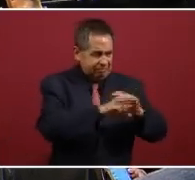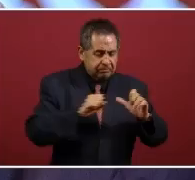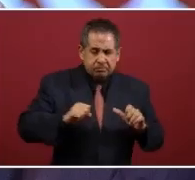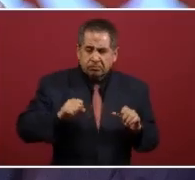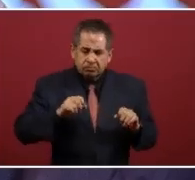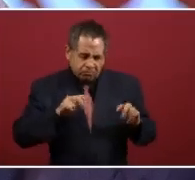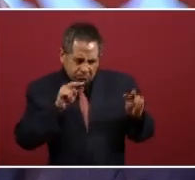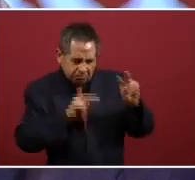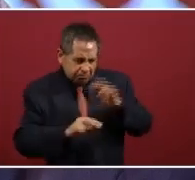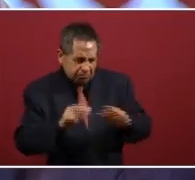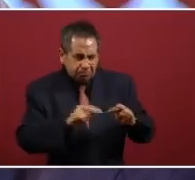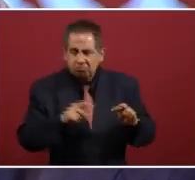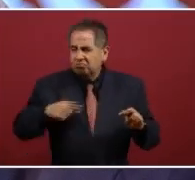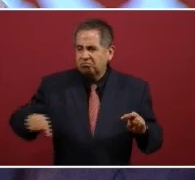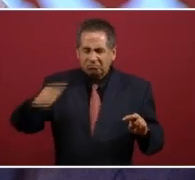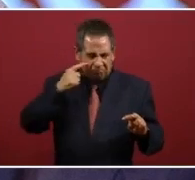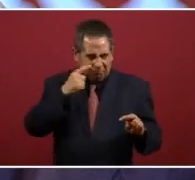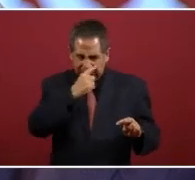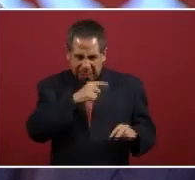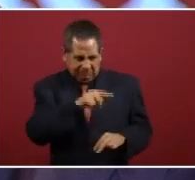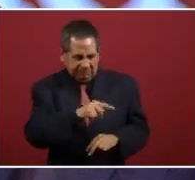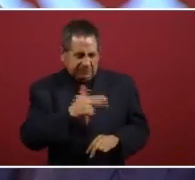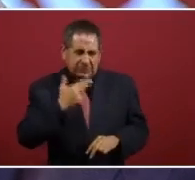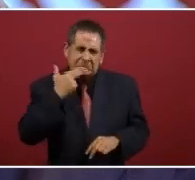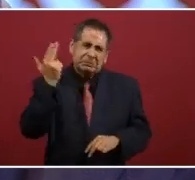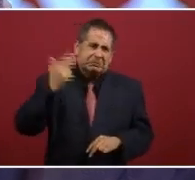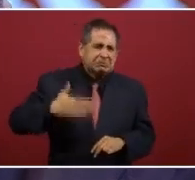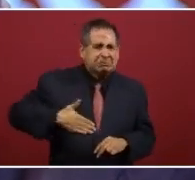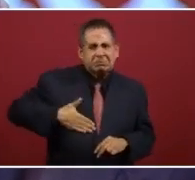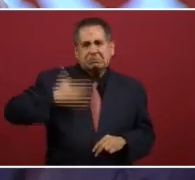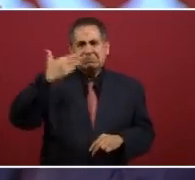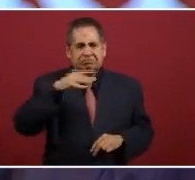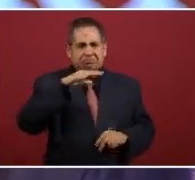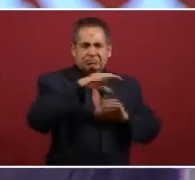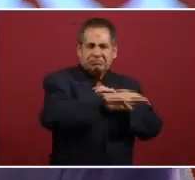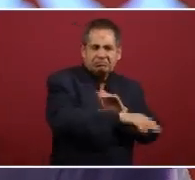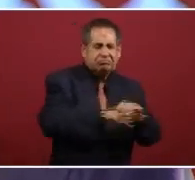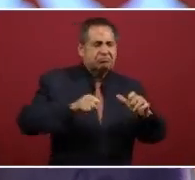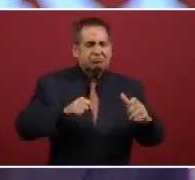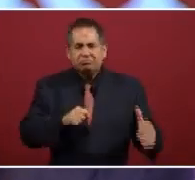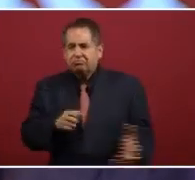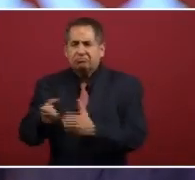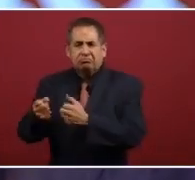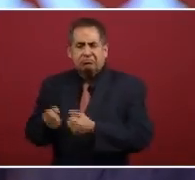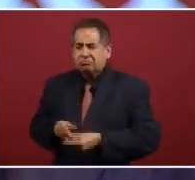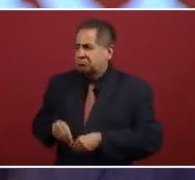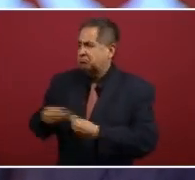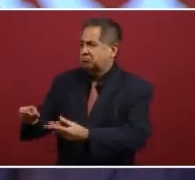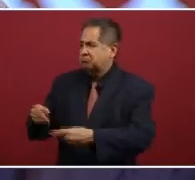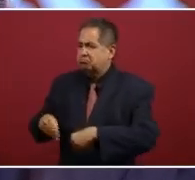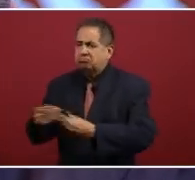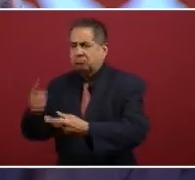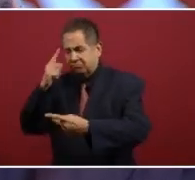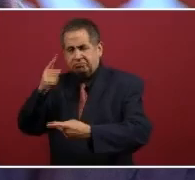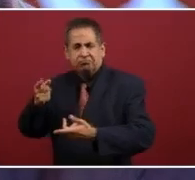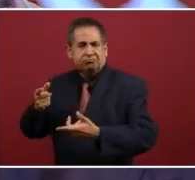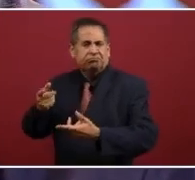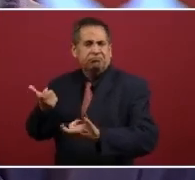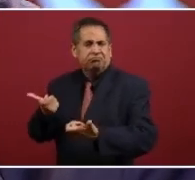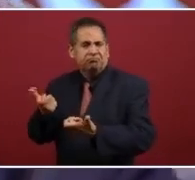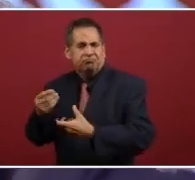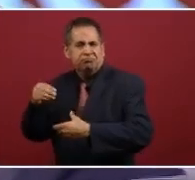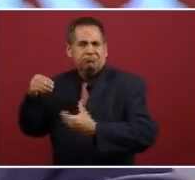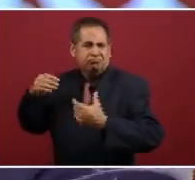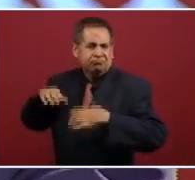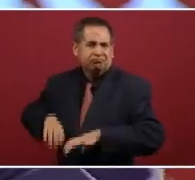escudriñada por el ojo frío, objetivamente frío, de una ciencia al servicio de la acumulación de la riqueza.